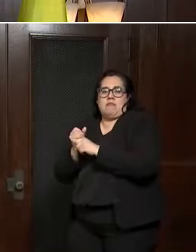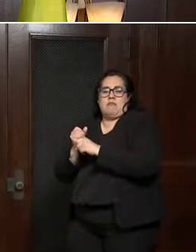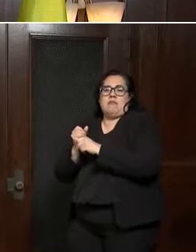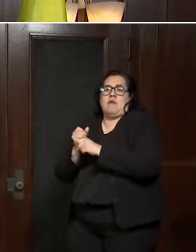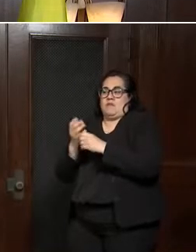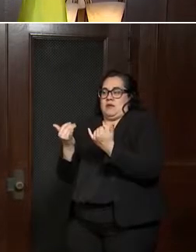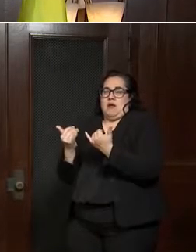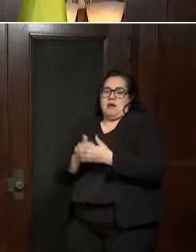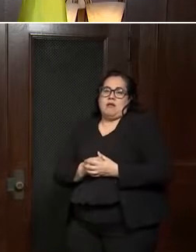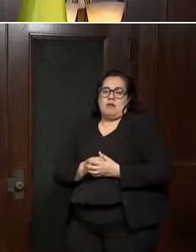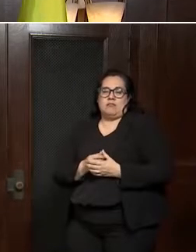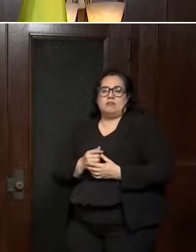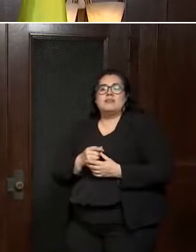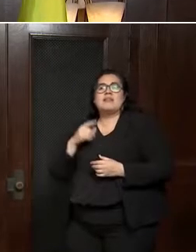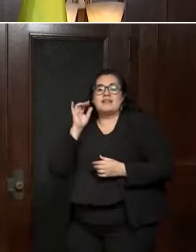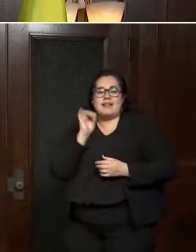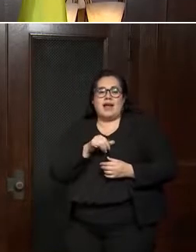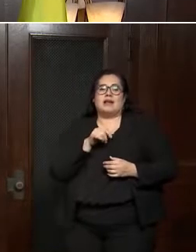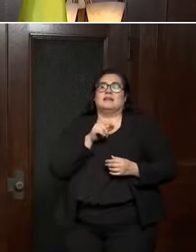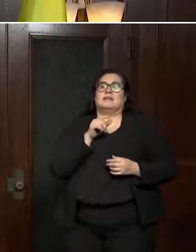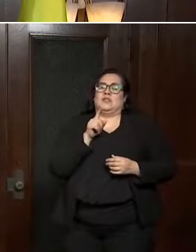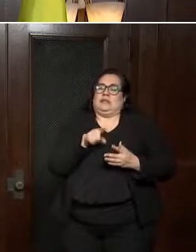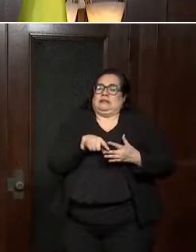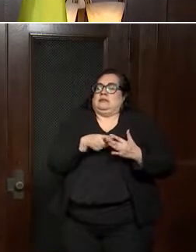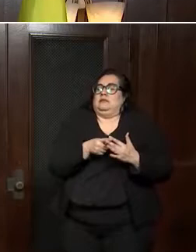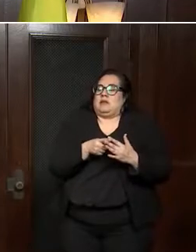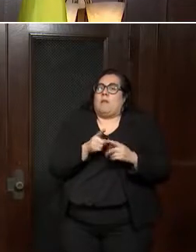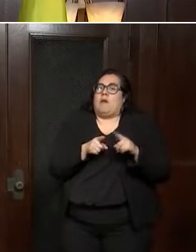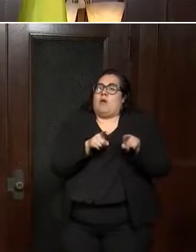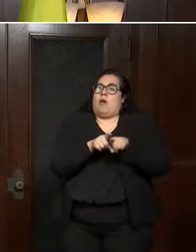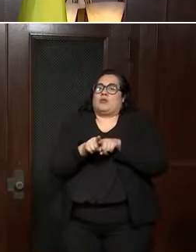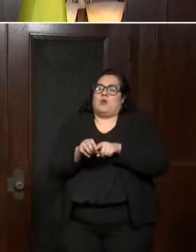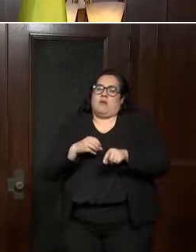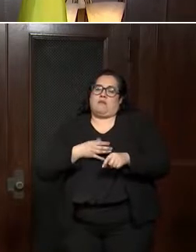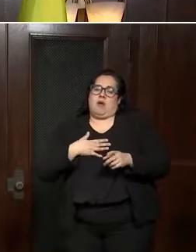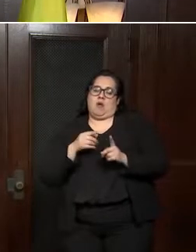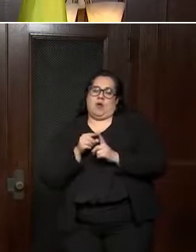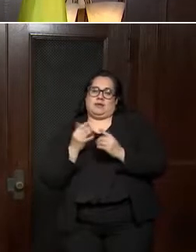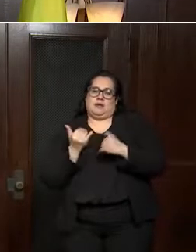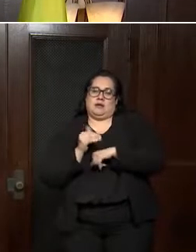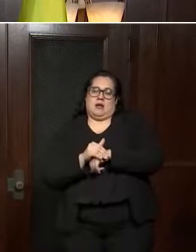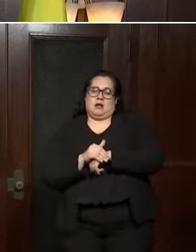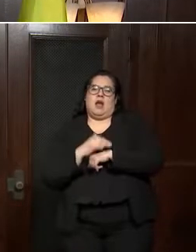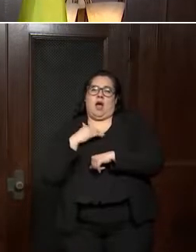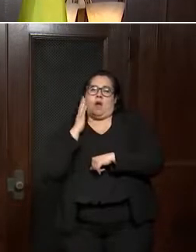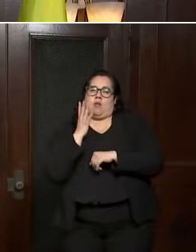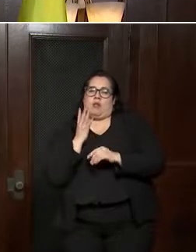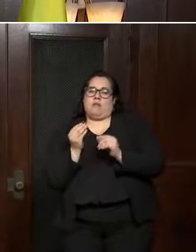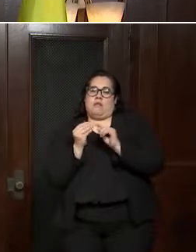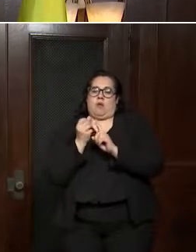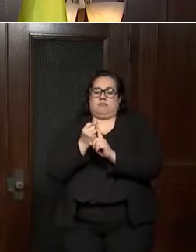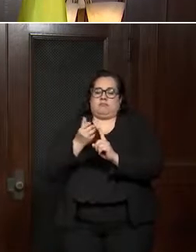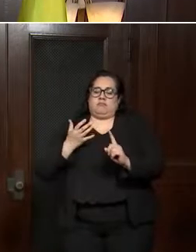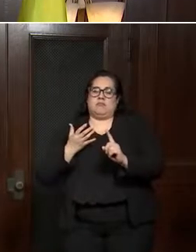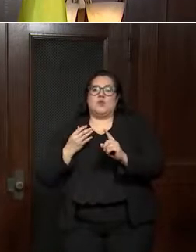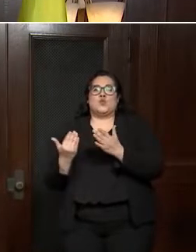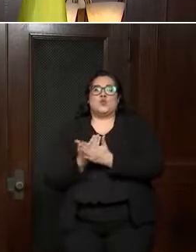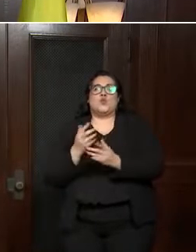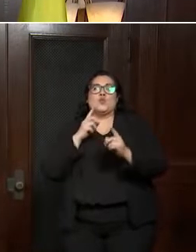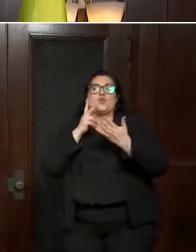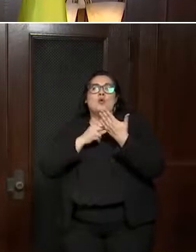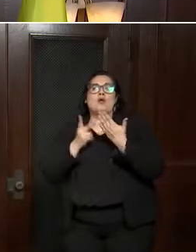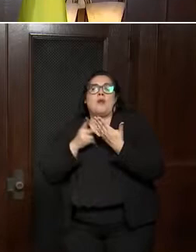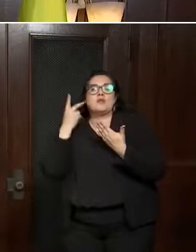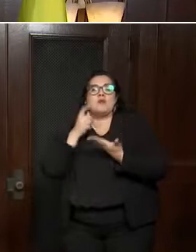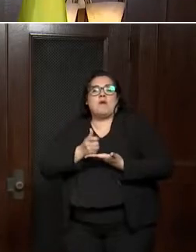recibir ahora. Y este es una empieza, pero también, y en mis palabras esta noche diré más, hay un nuevo programa